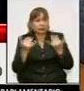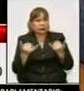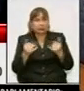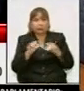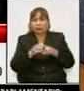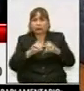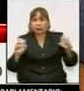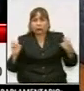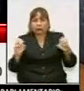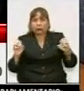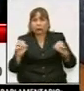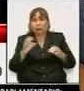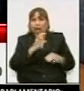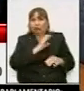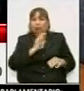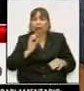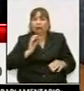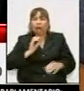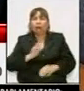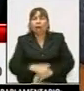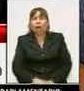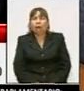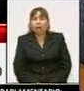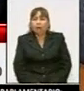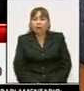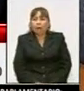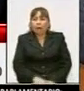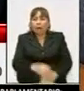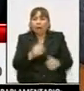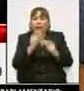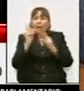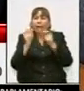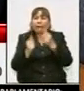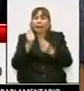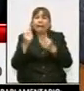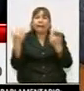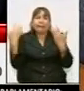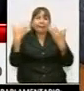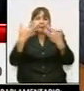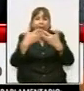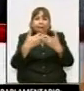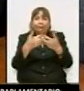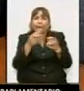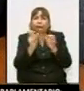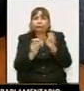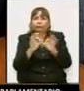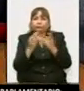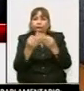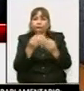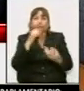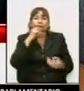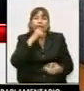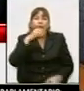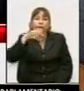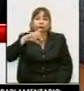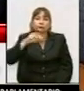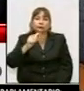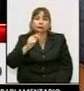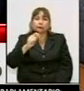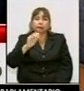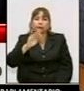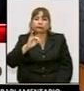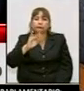Totalmente desligadas. ¿Y cuál es su relación de parentesco con la señora Patricia Chirino